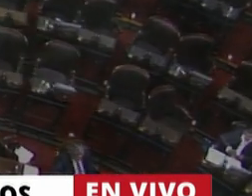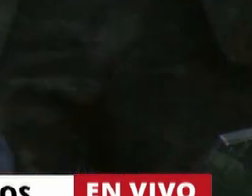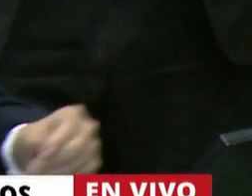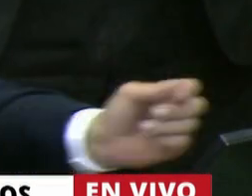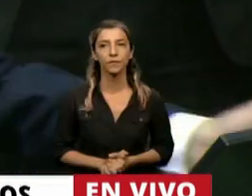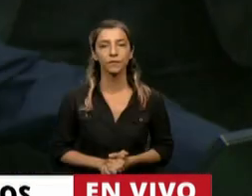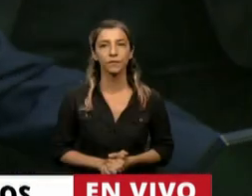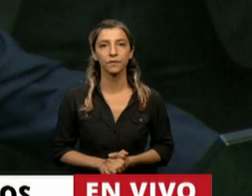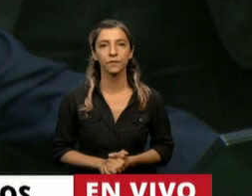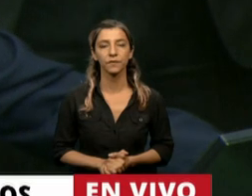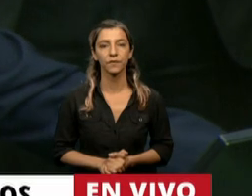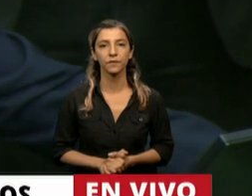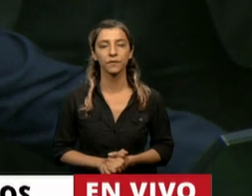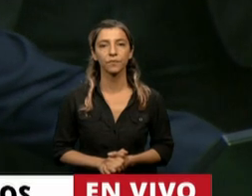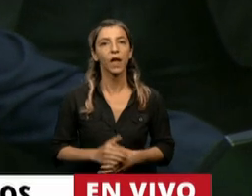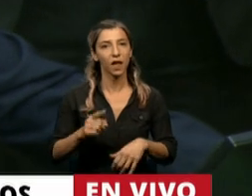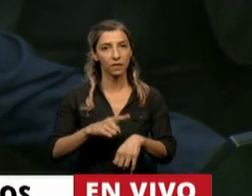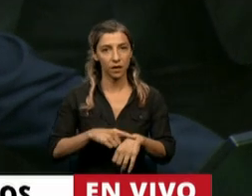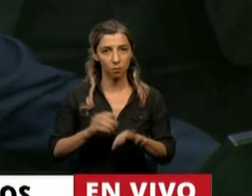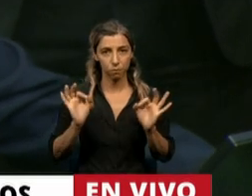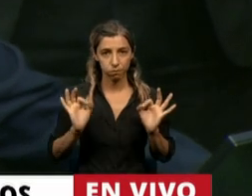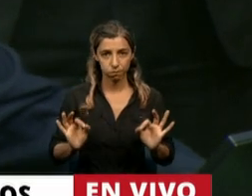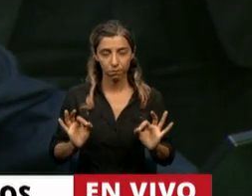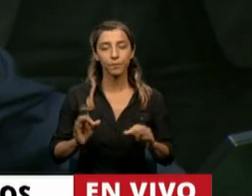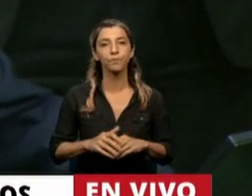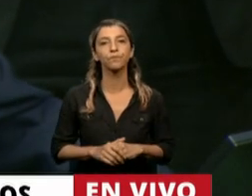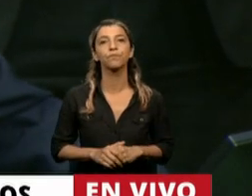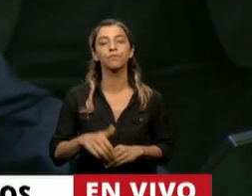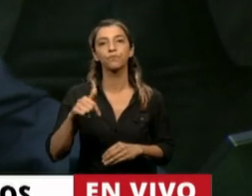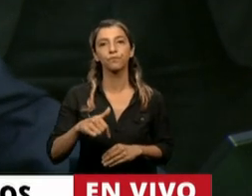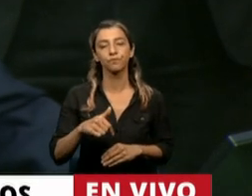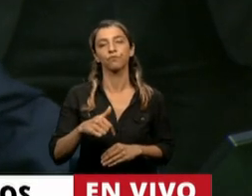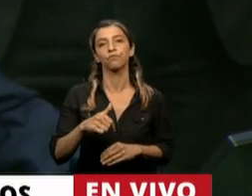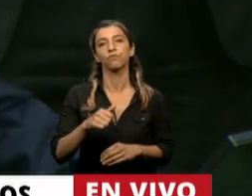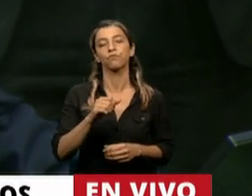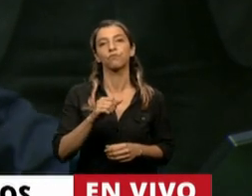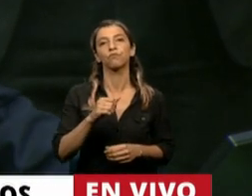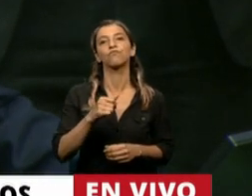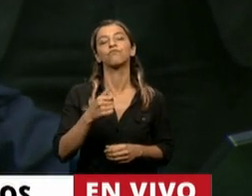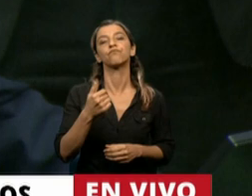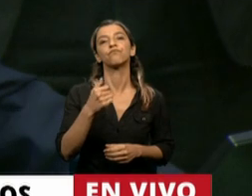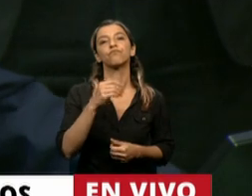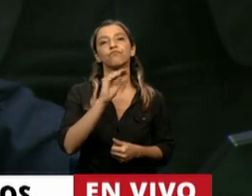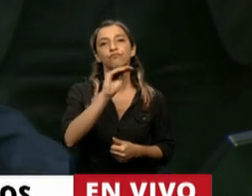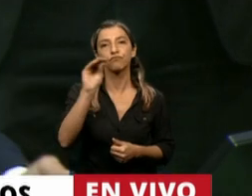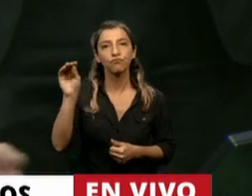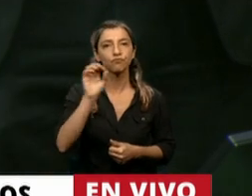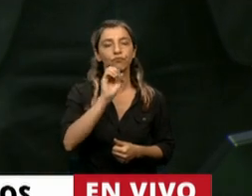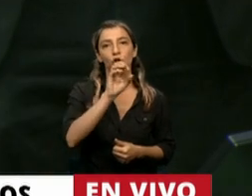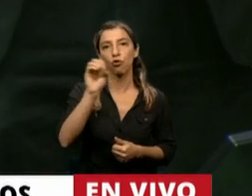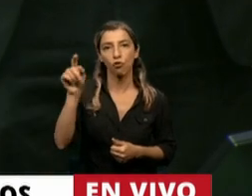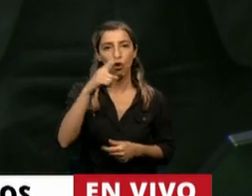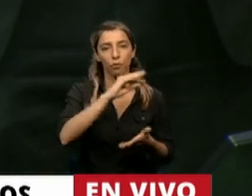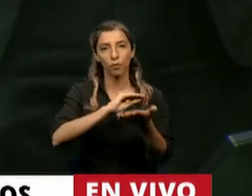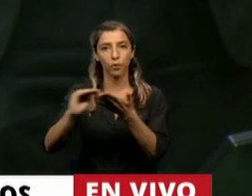tiempo voy a citar a votar a aquellos diputados y diputadas que de acuerdo al sistema